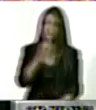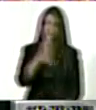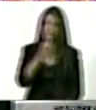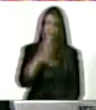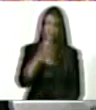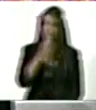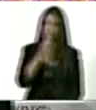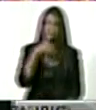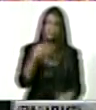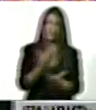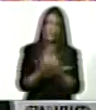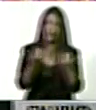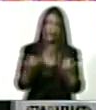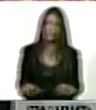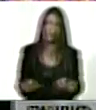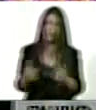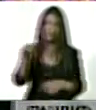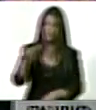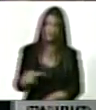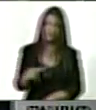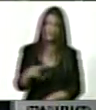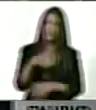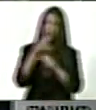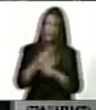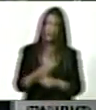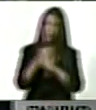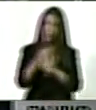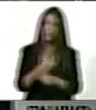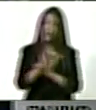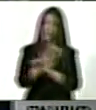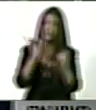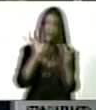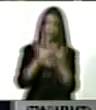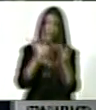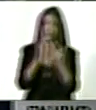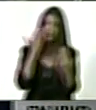nosotros podemos aportar desde el Parque Hugo Chávez y con ella retornamos nuevamente el contacto a los estudios. Adelante.